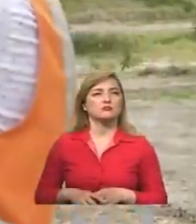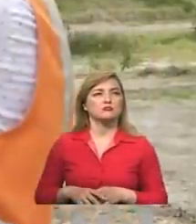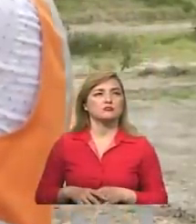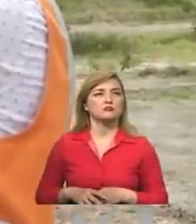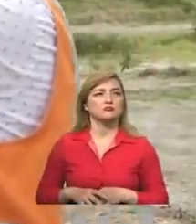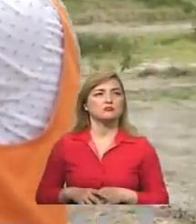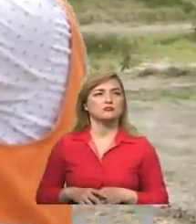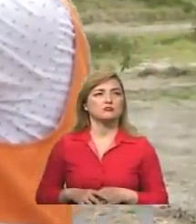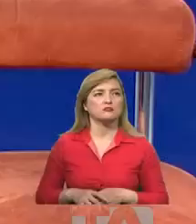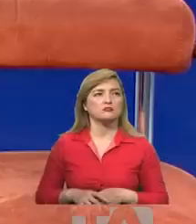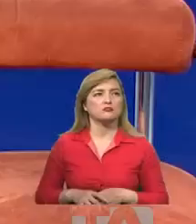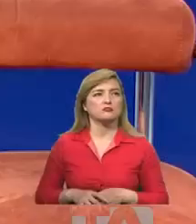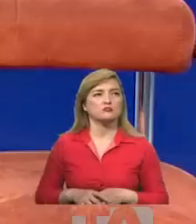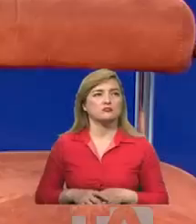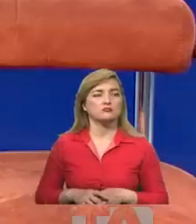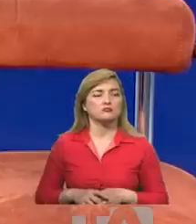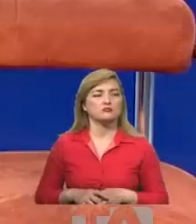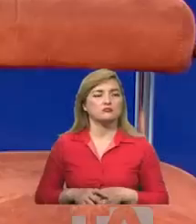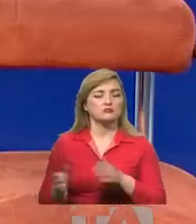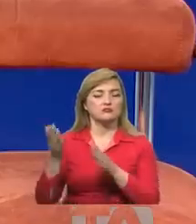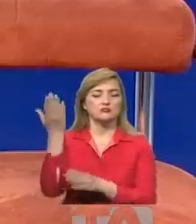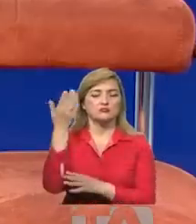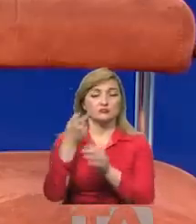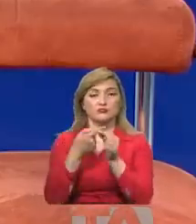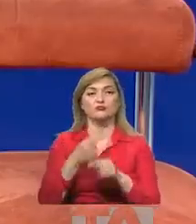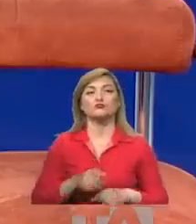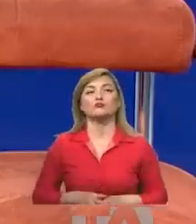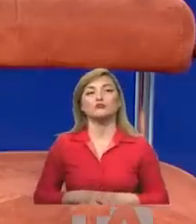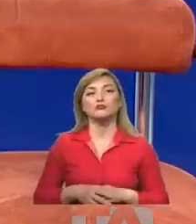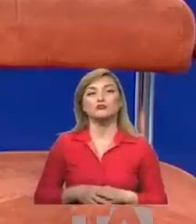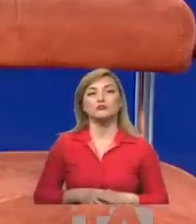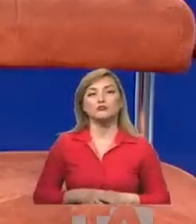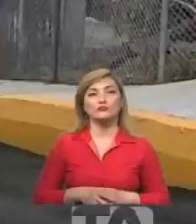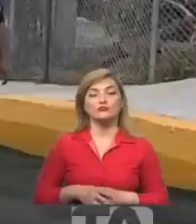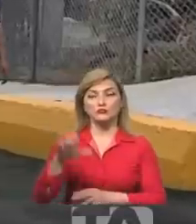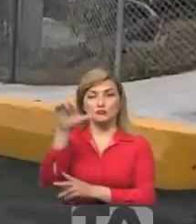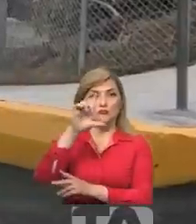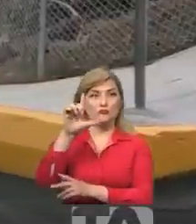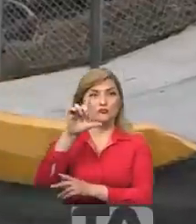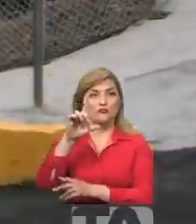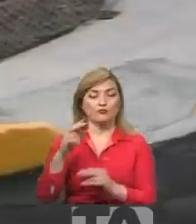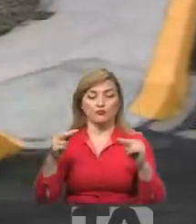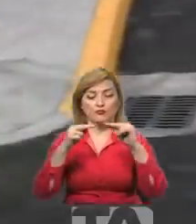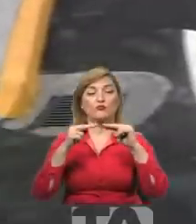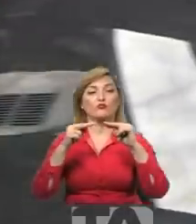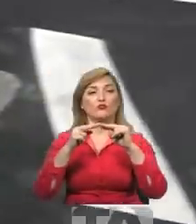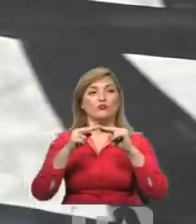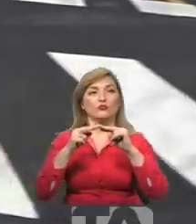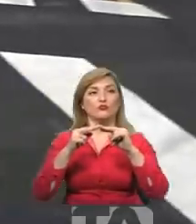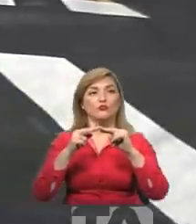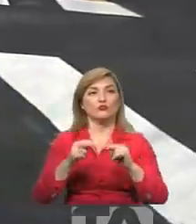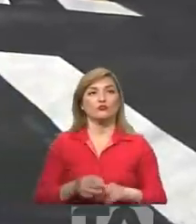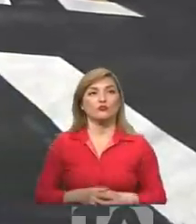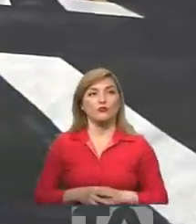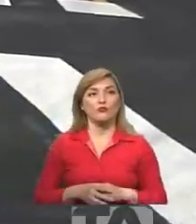Jiménez, 24 horas. El alcalde de Quito, Jorge Yunda, entregó este día lunes el puente vehicular Triángulo de